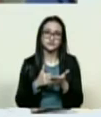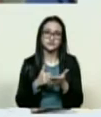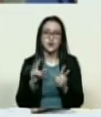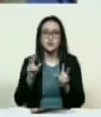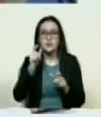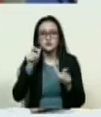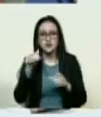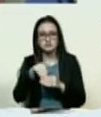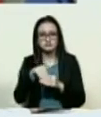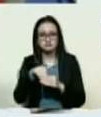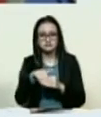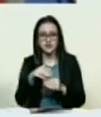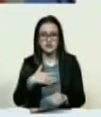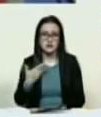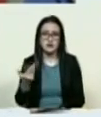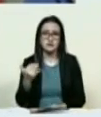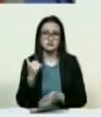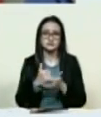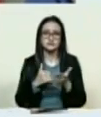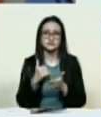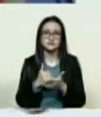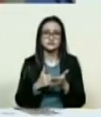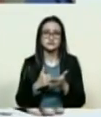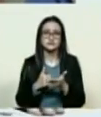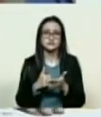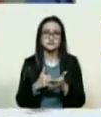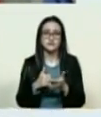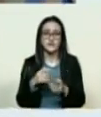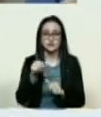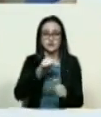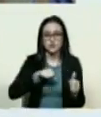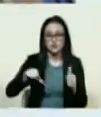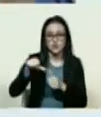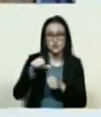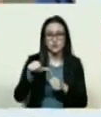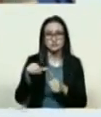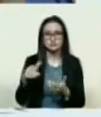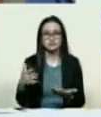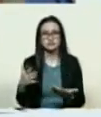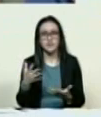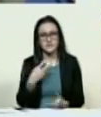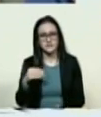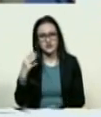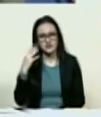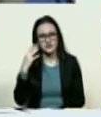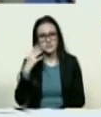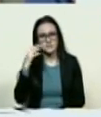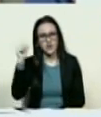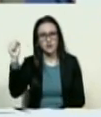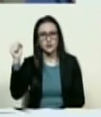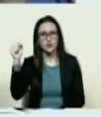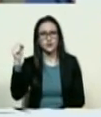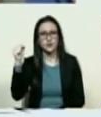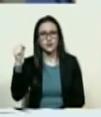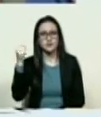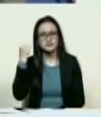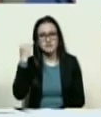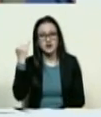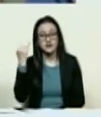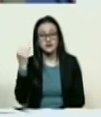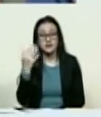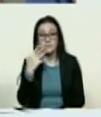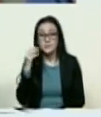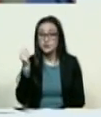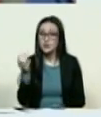votantes y migraciones, movimientos, pues. El presidente Maduro, imaginen la locura de esta gente, el presidente Maduro ha